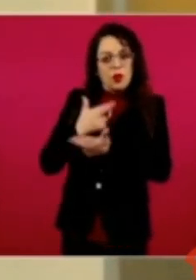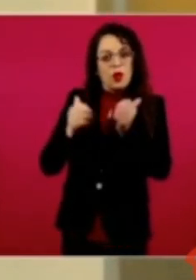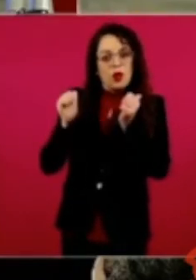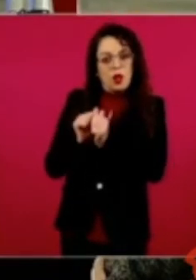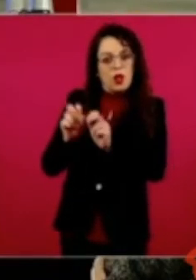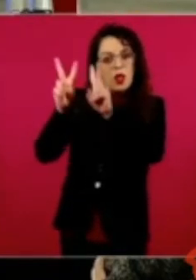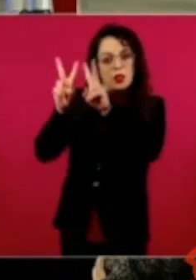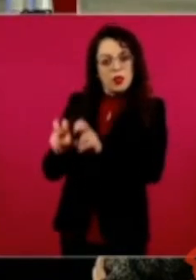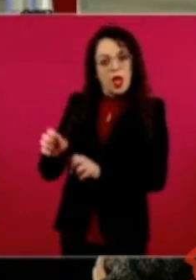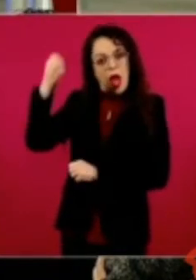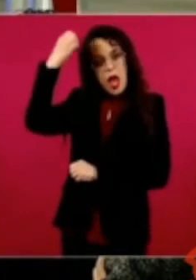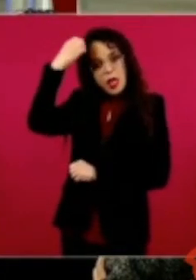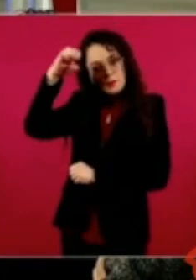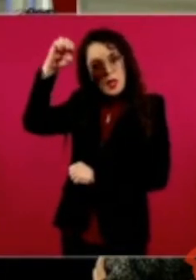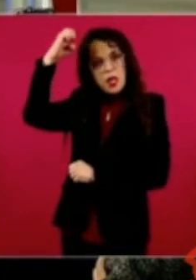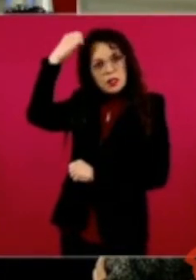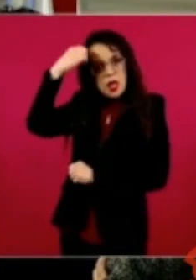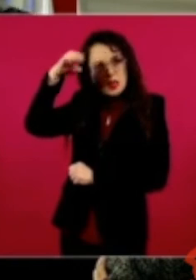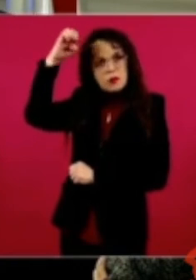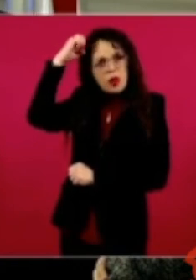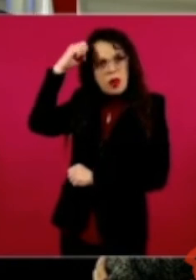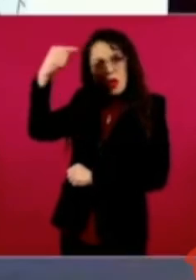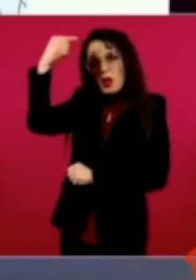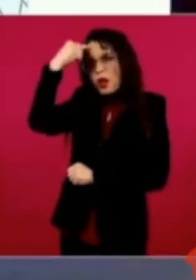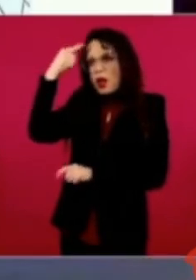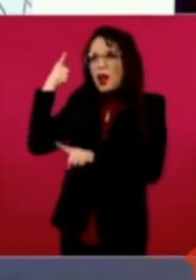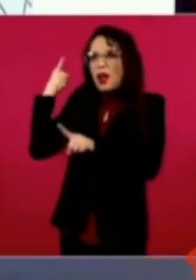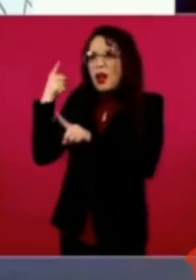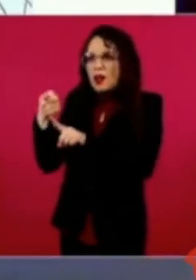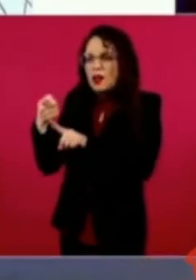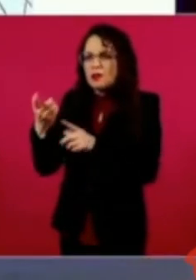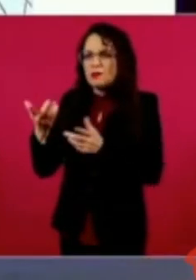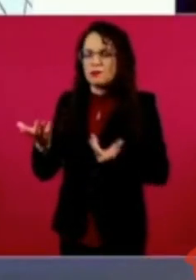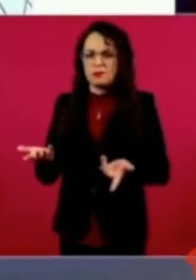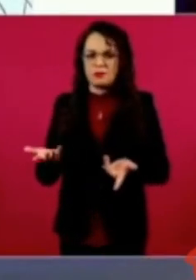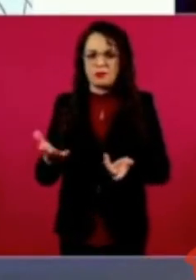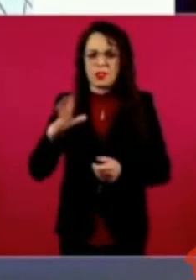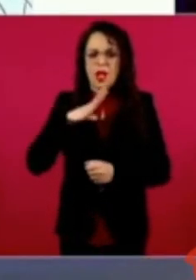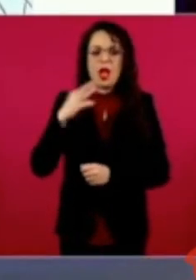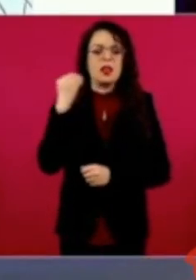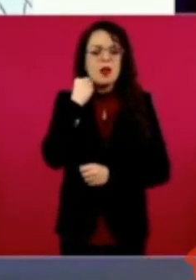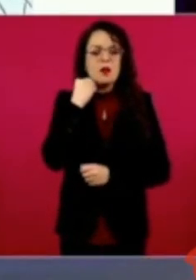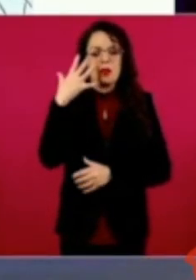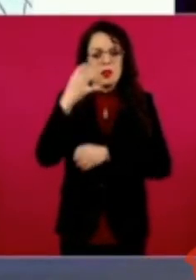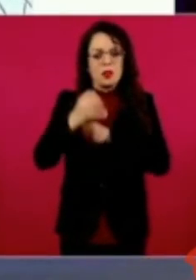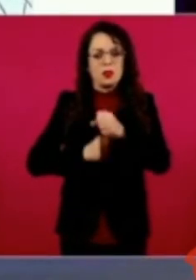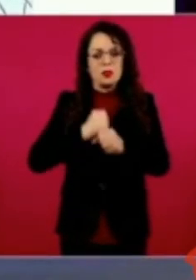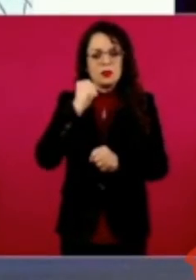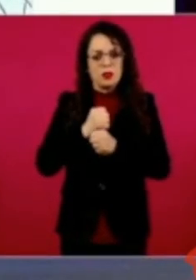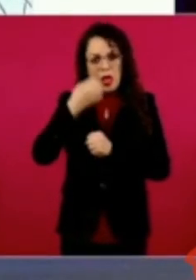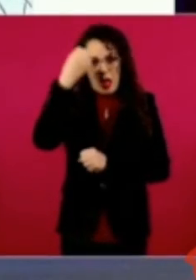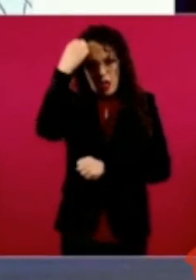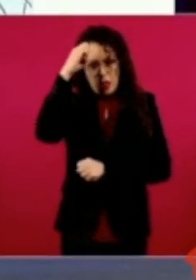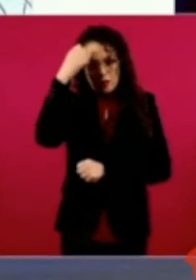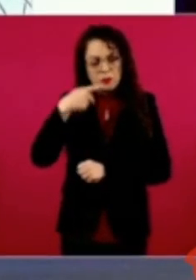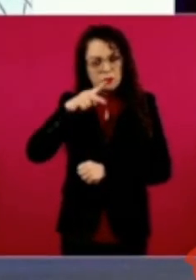No todos, pero hay abogados que ya con 10 años de experiencia son como gánsteres.